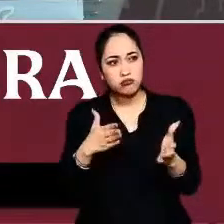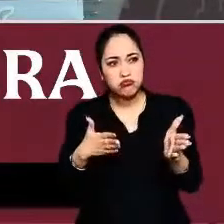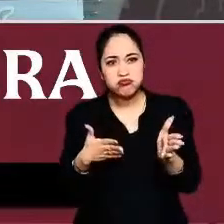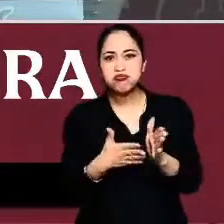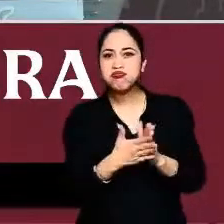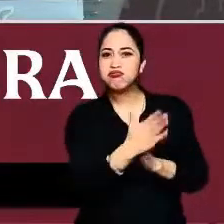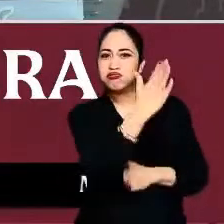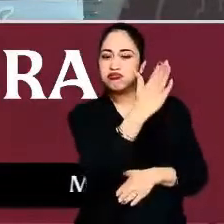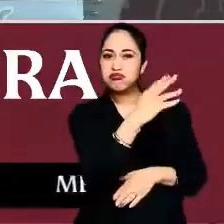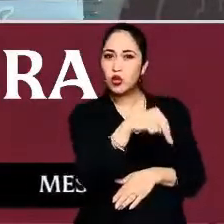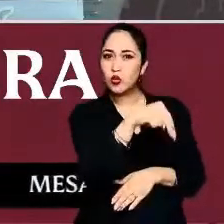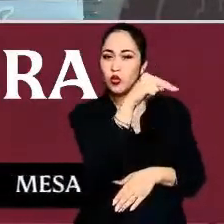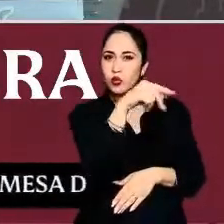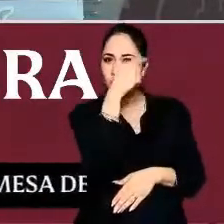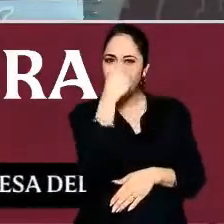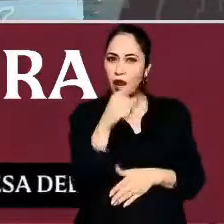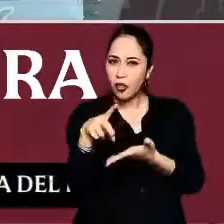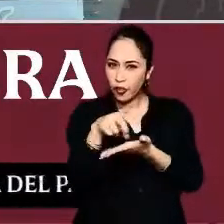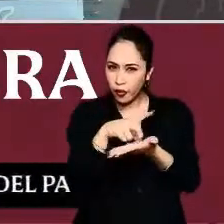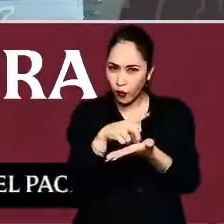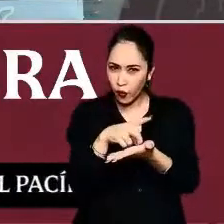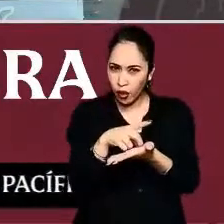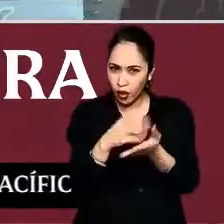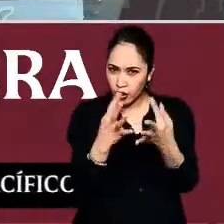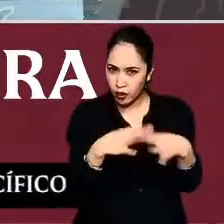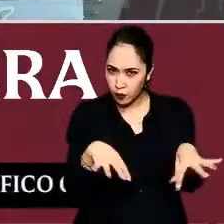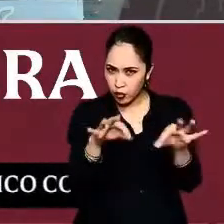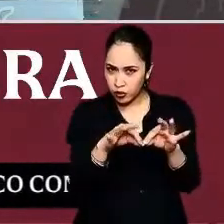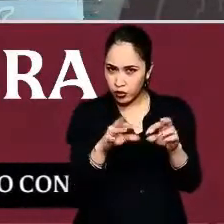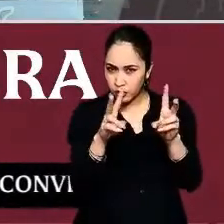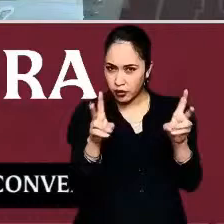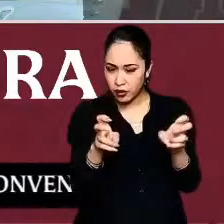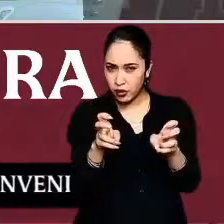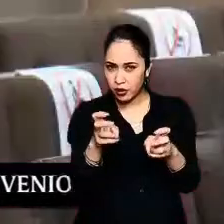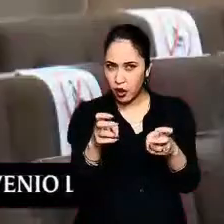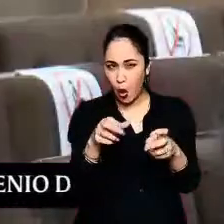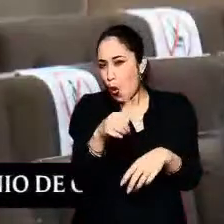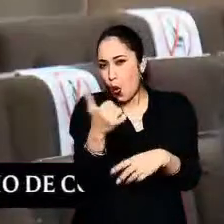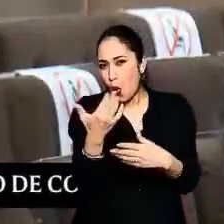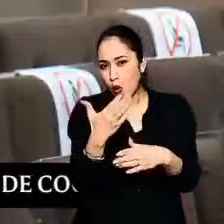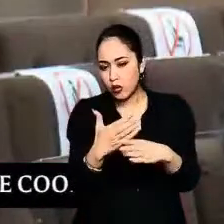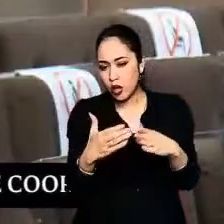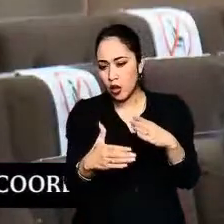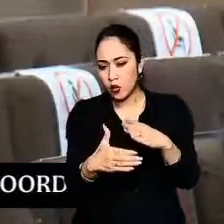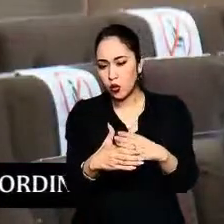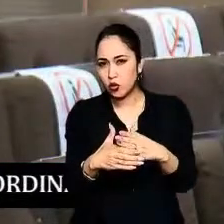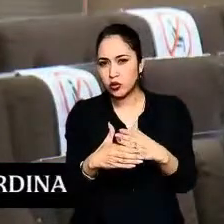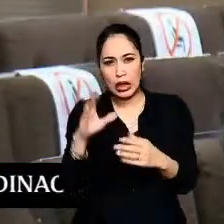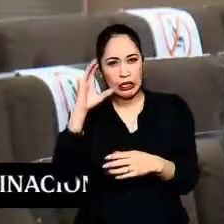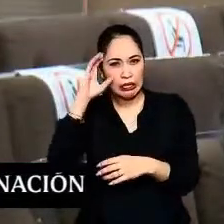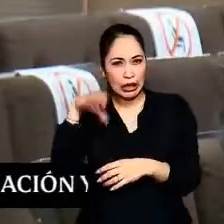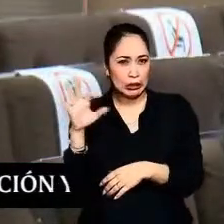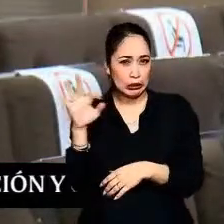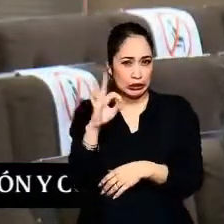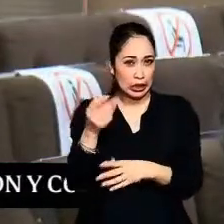del tráfico de drogas o tráfico de otro tipo de, bueno, o otro tipo de comisión de otro tipo de delito que se